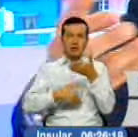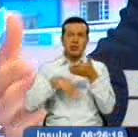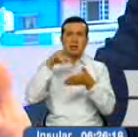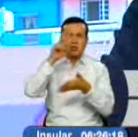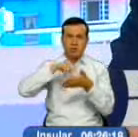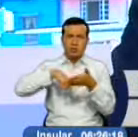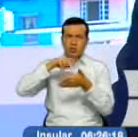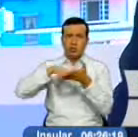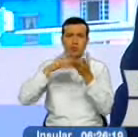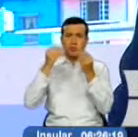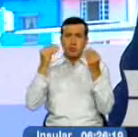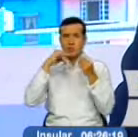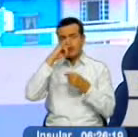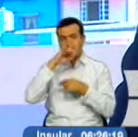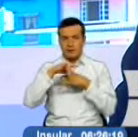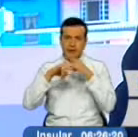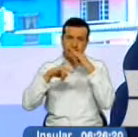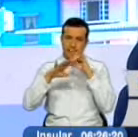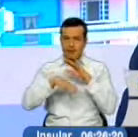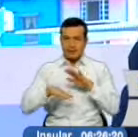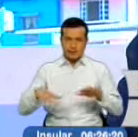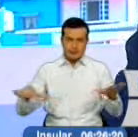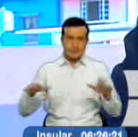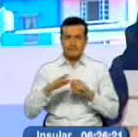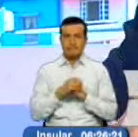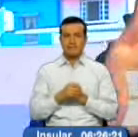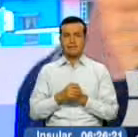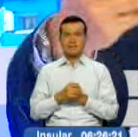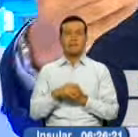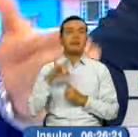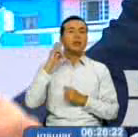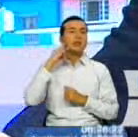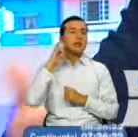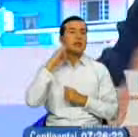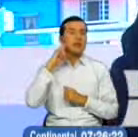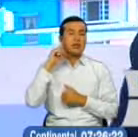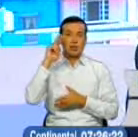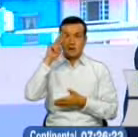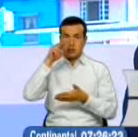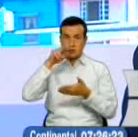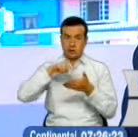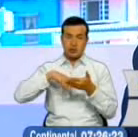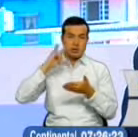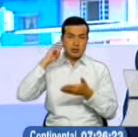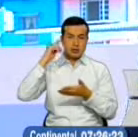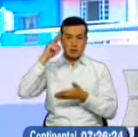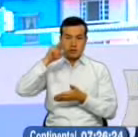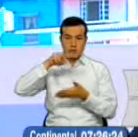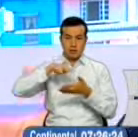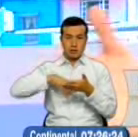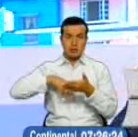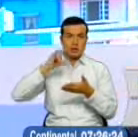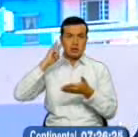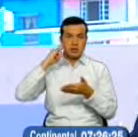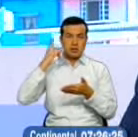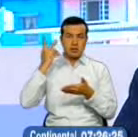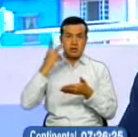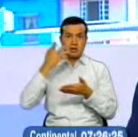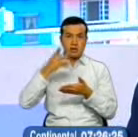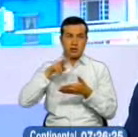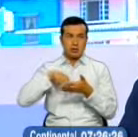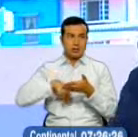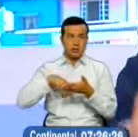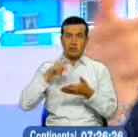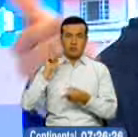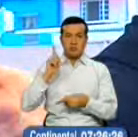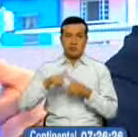porque hay muchos textos infantiles, etcétera. Y había una niña que iba a hacer la lectura de uno de los textos. Bueno, la niña no pudo hacer la